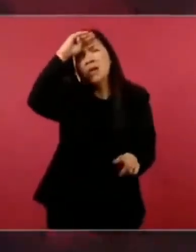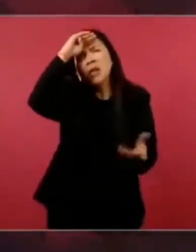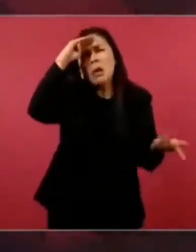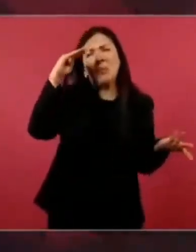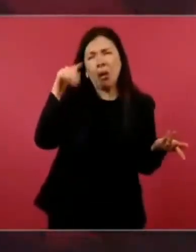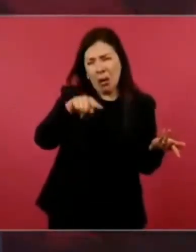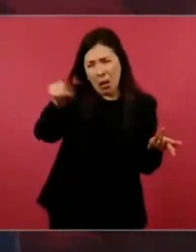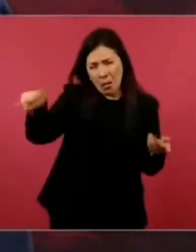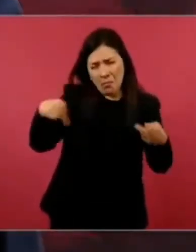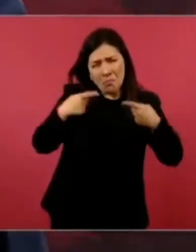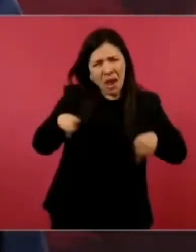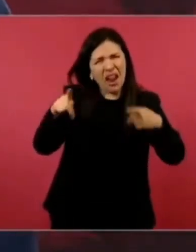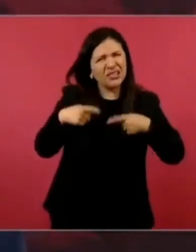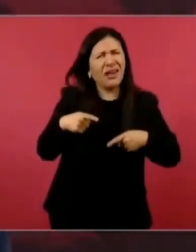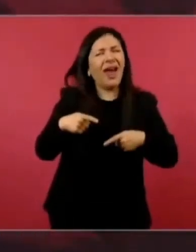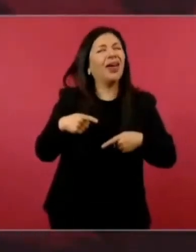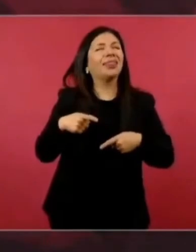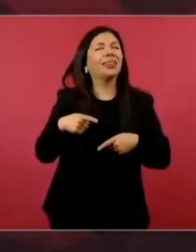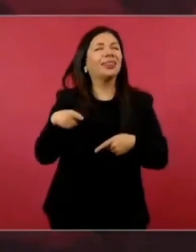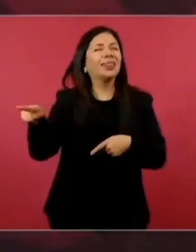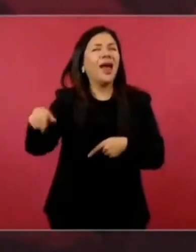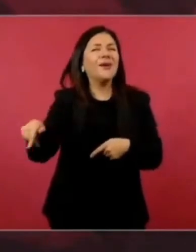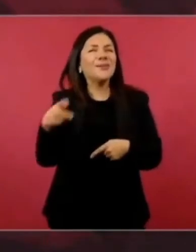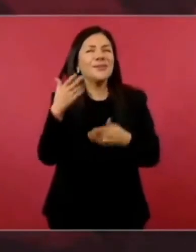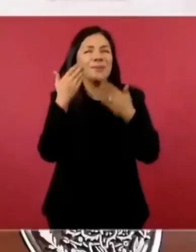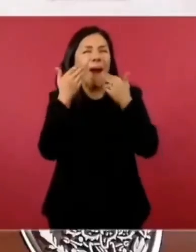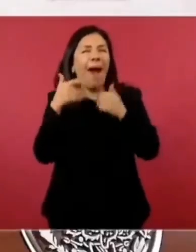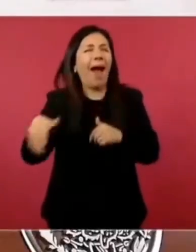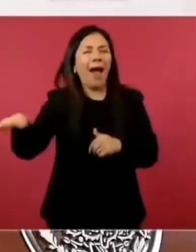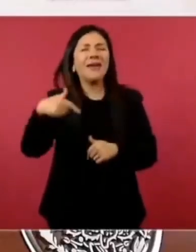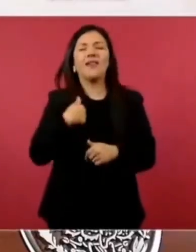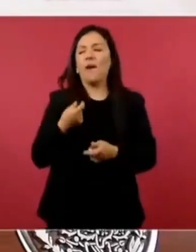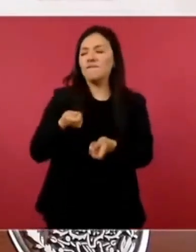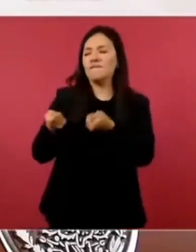pueblo no existía y que lo podían manipular.